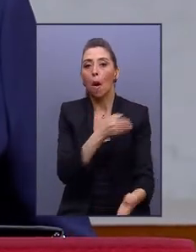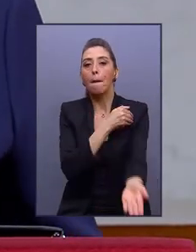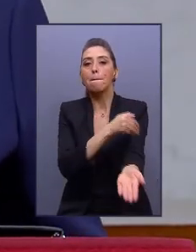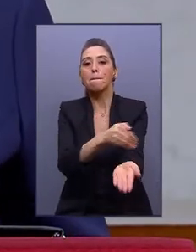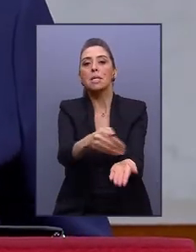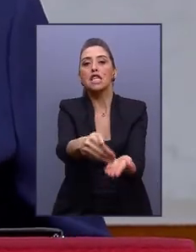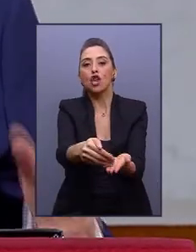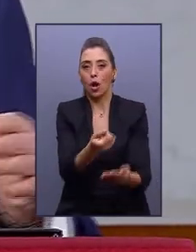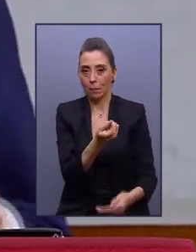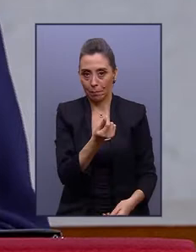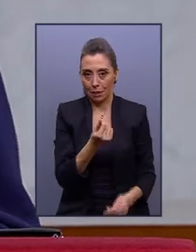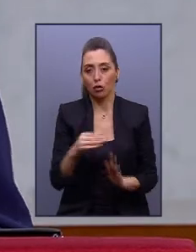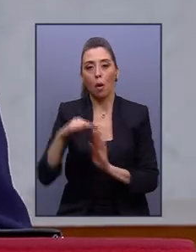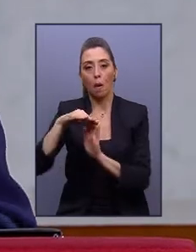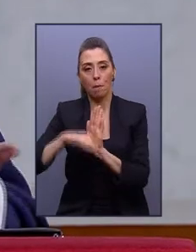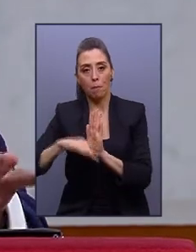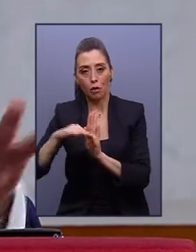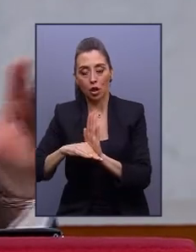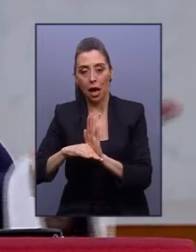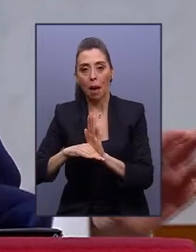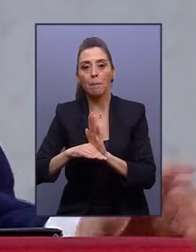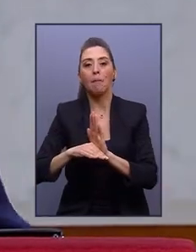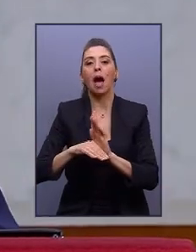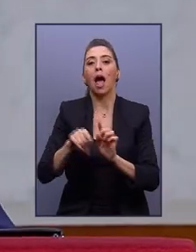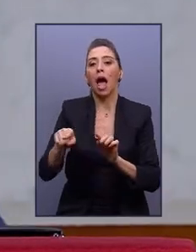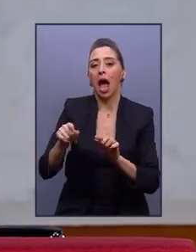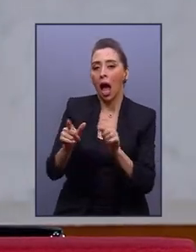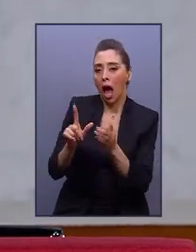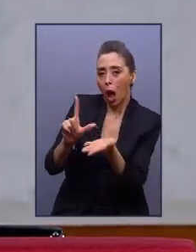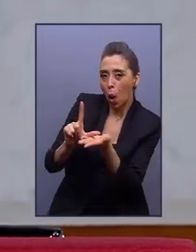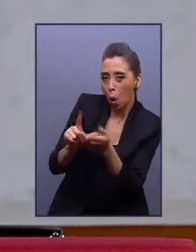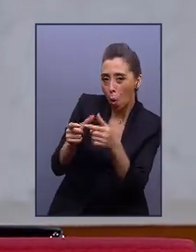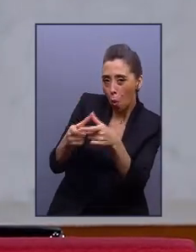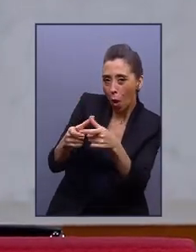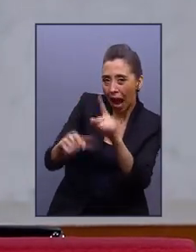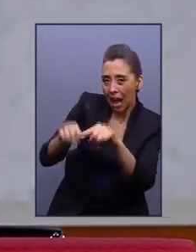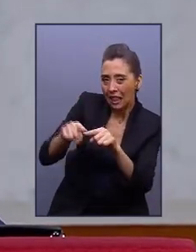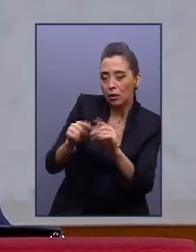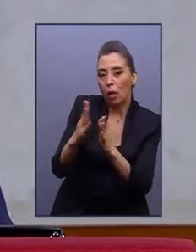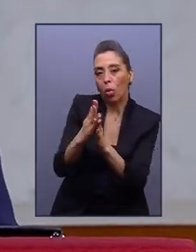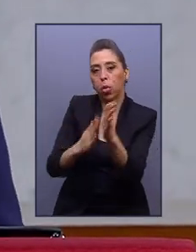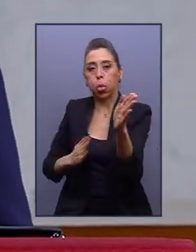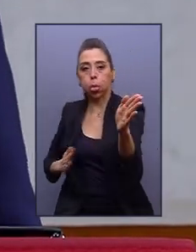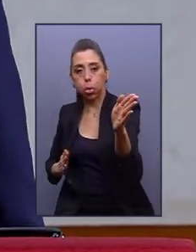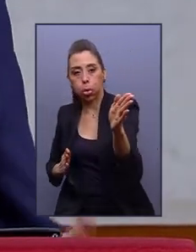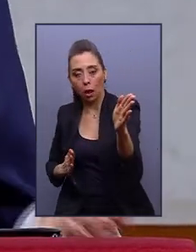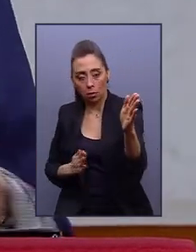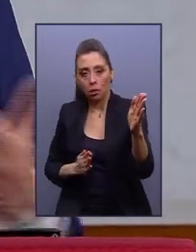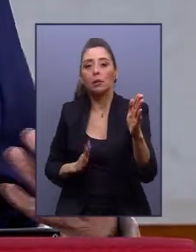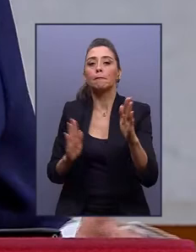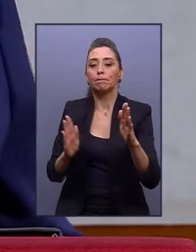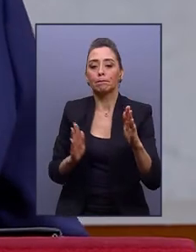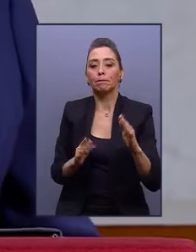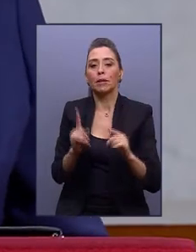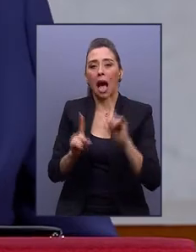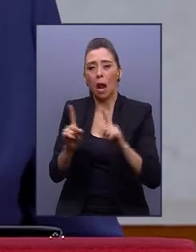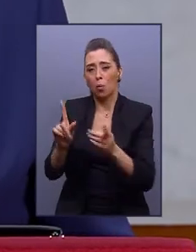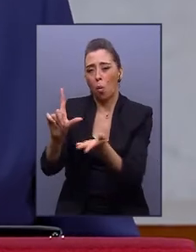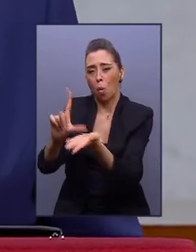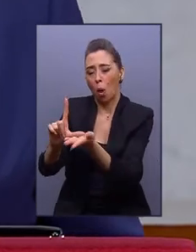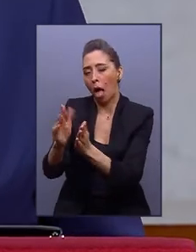pesos. Con el programa para territorios rezagados, enfrentamos la voluntad, con voluntad la postergación en que está en alguna